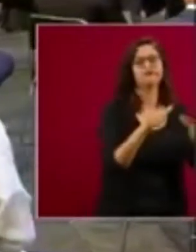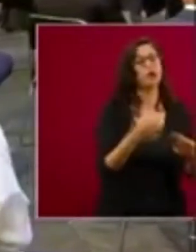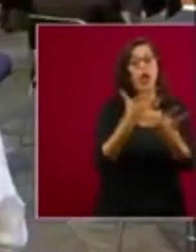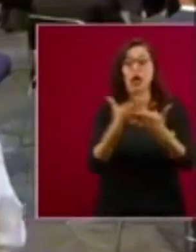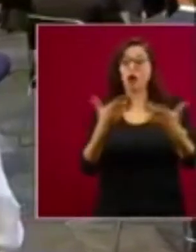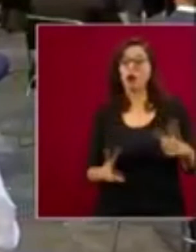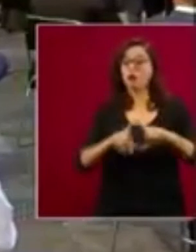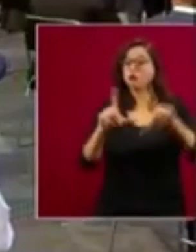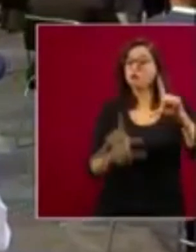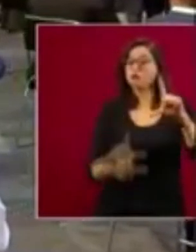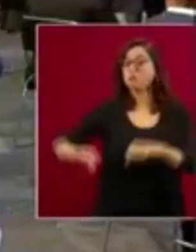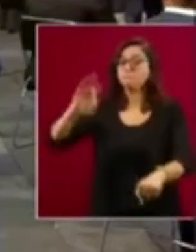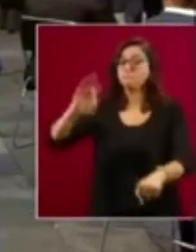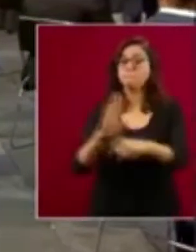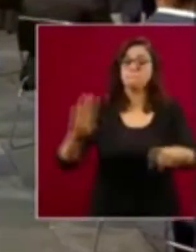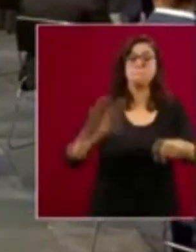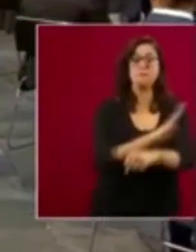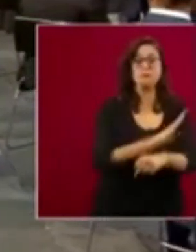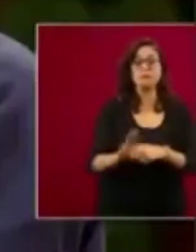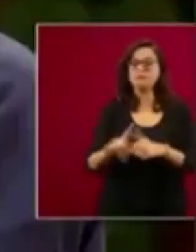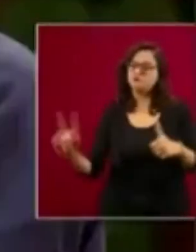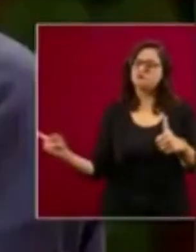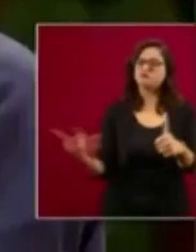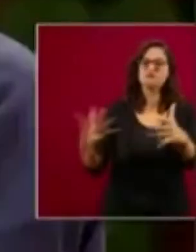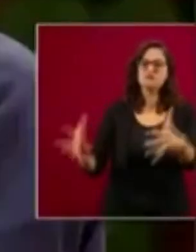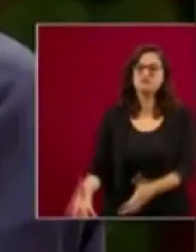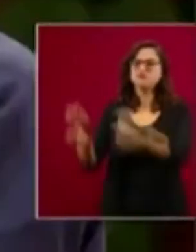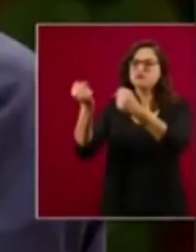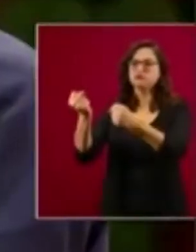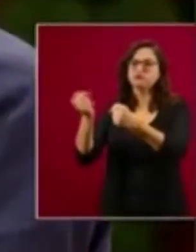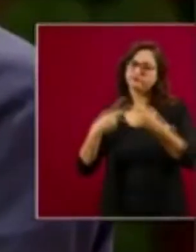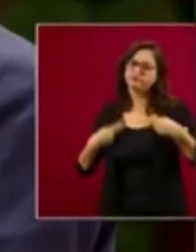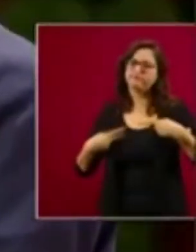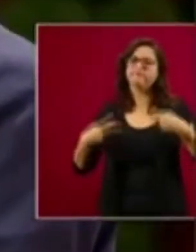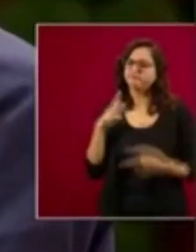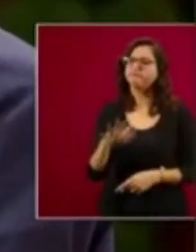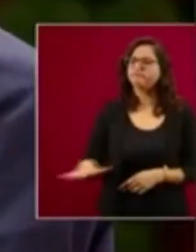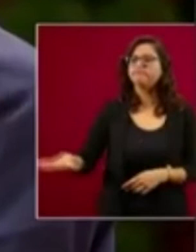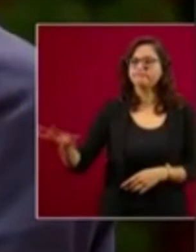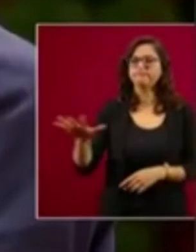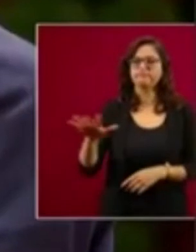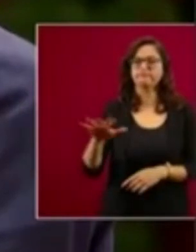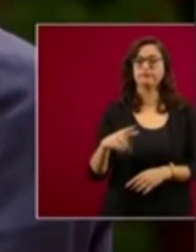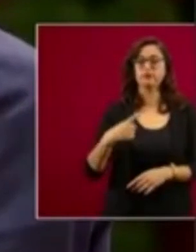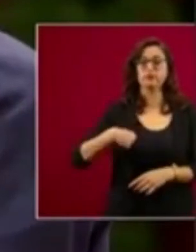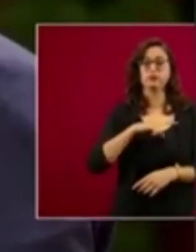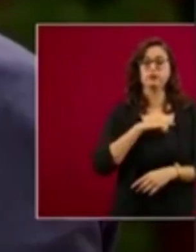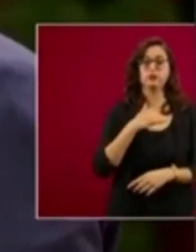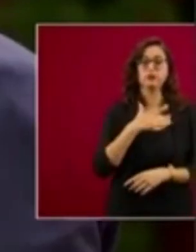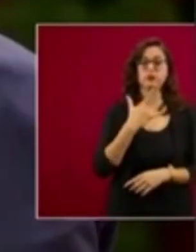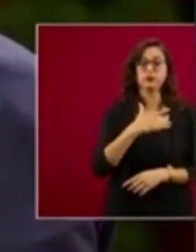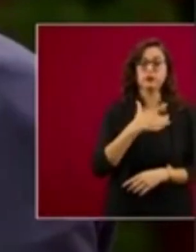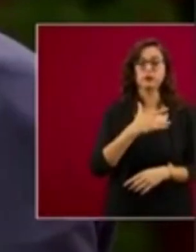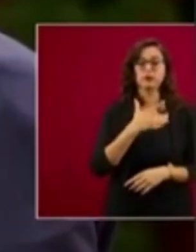Margarita Zavala, pero que a la hora que decide retirarse del partido también decidieron retirarse